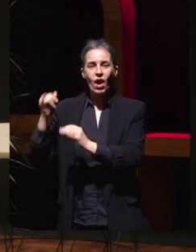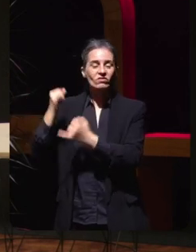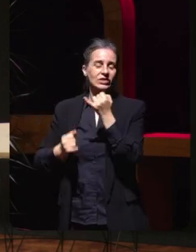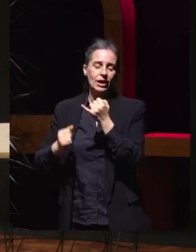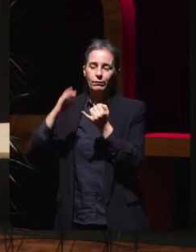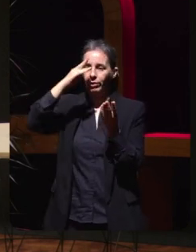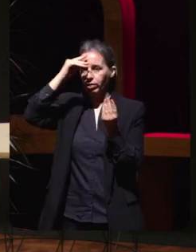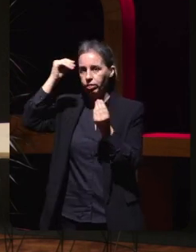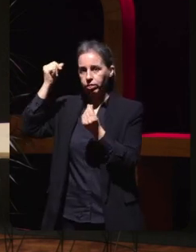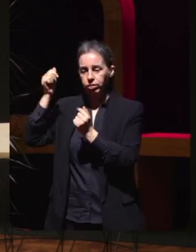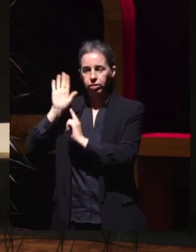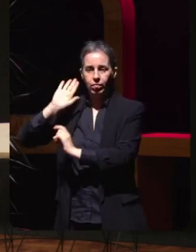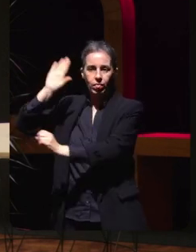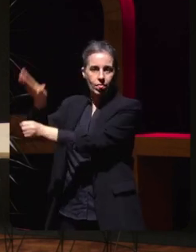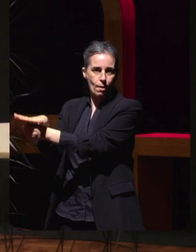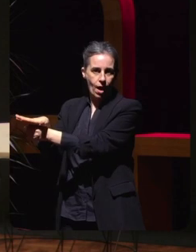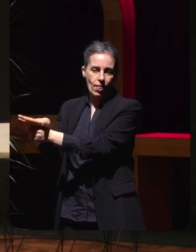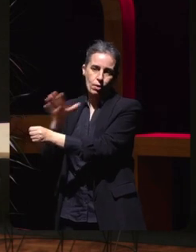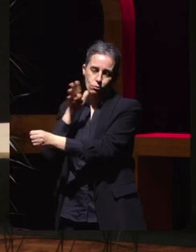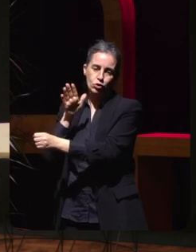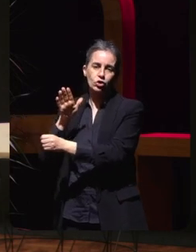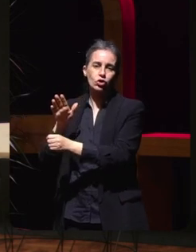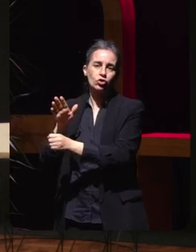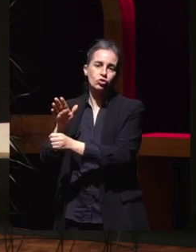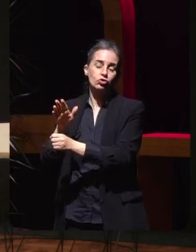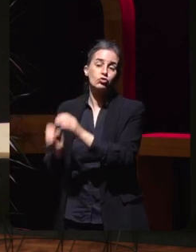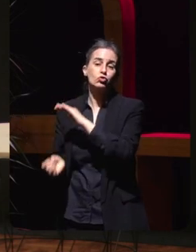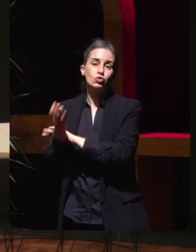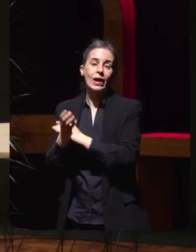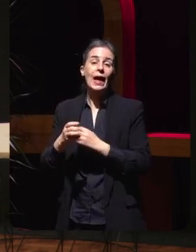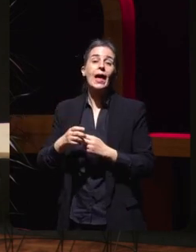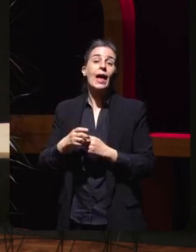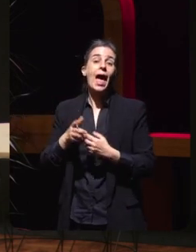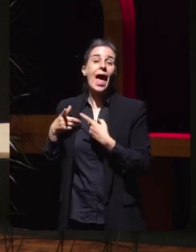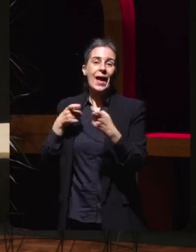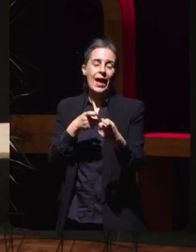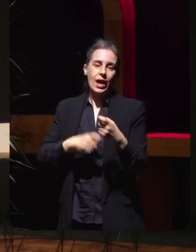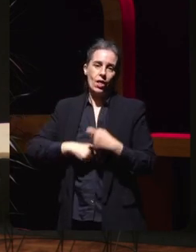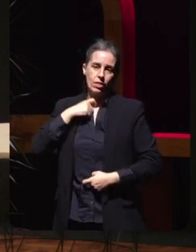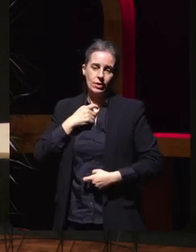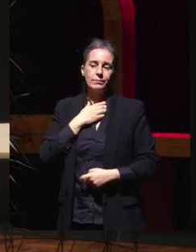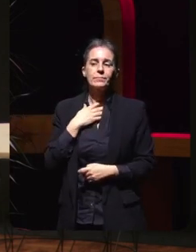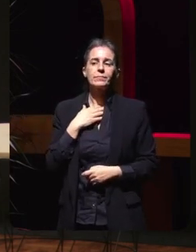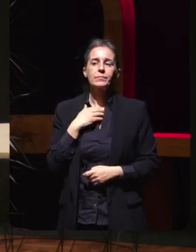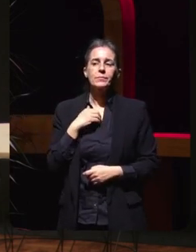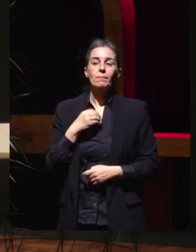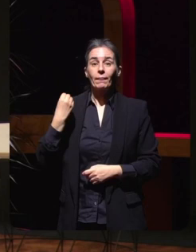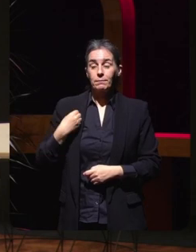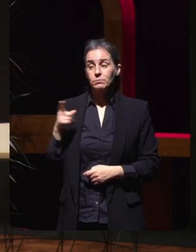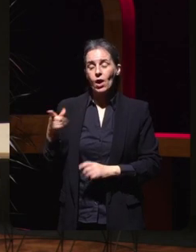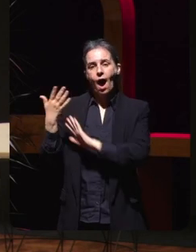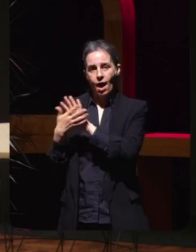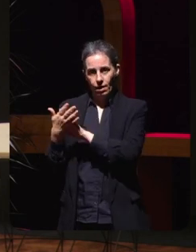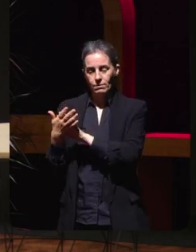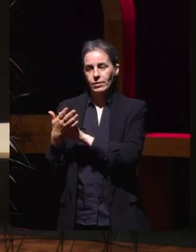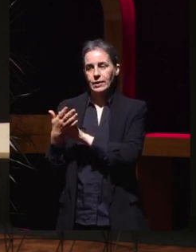está muy silenciada a raíz de guerra civil no mariellos Morales también vacío que interpreto como columnismo